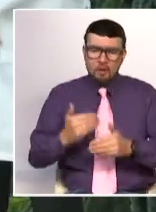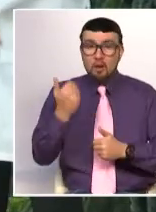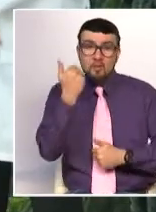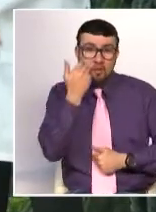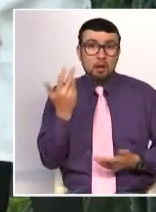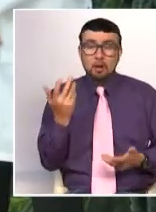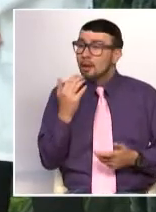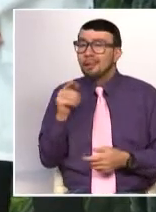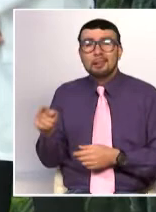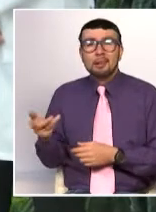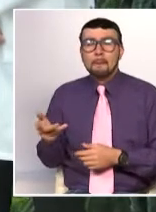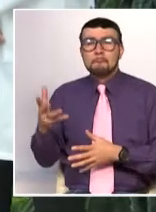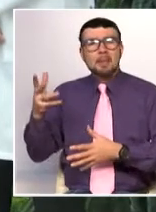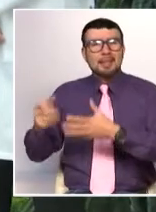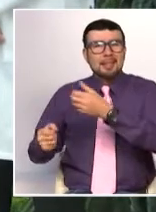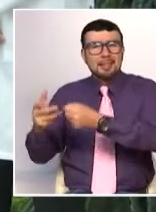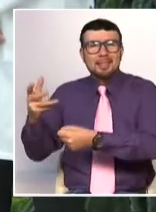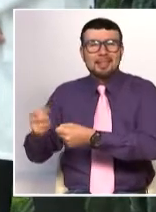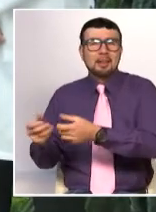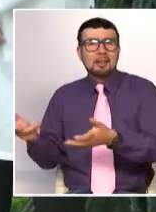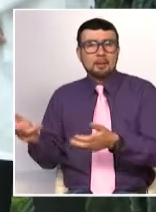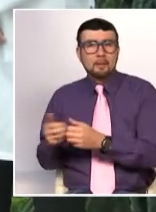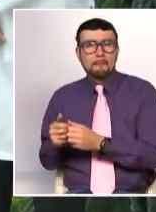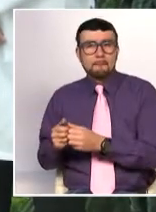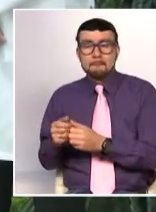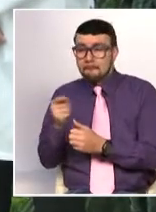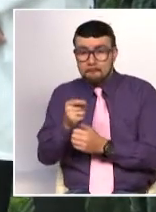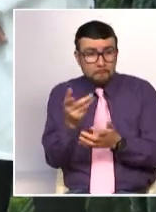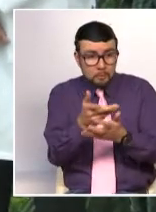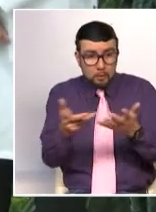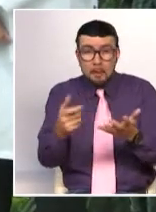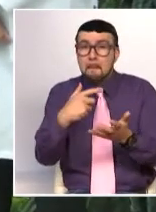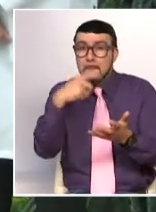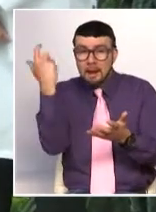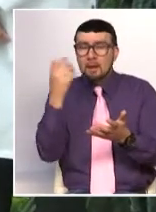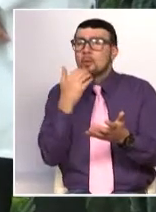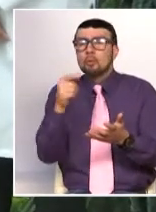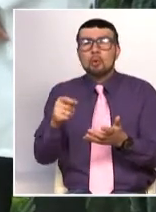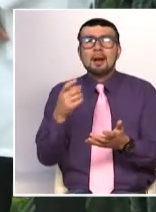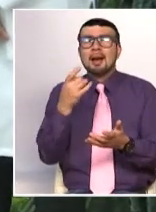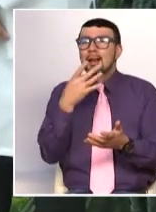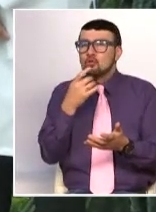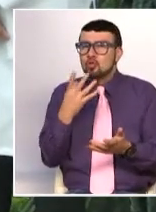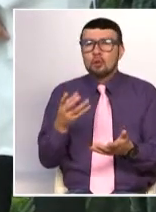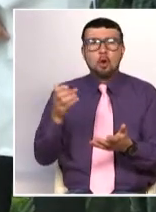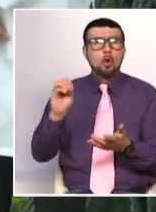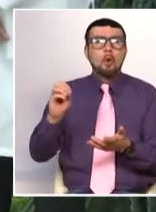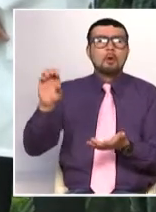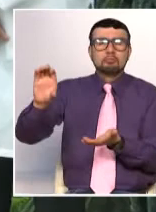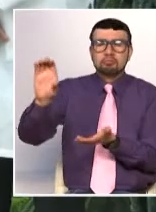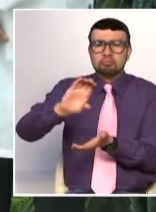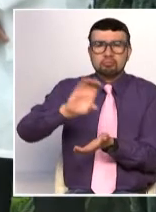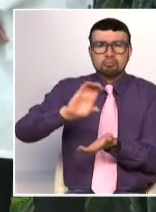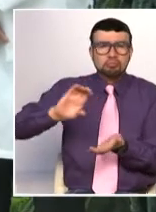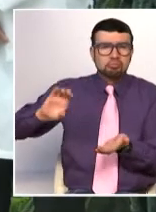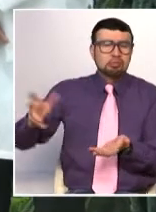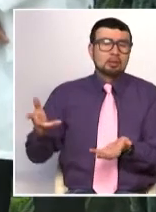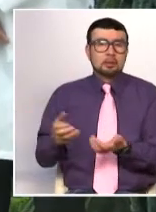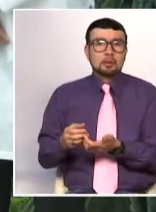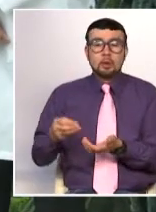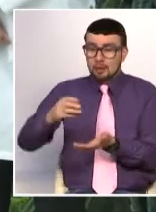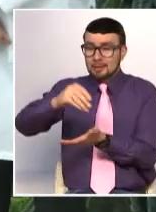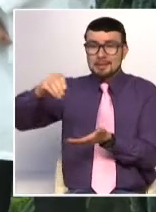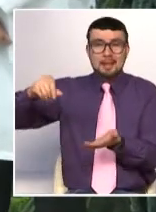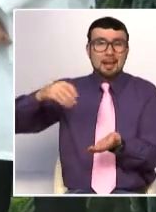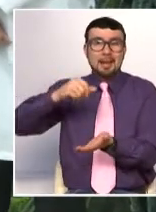de las de los alimentos blancos azúcares exceso de sales los azúcares